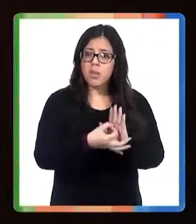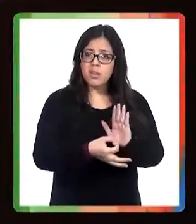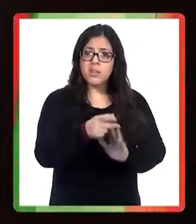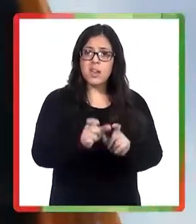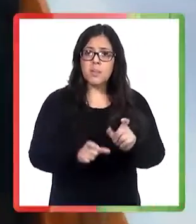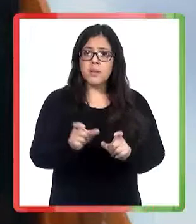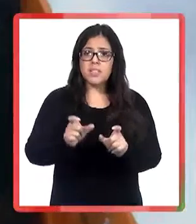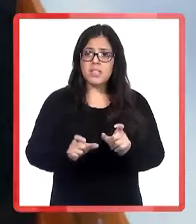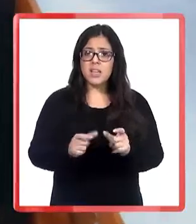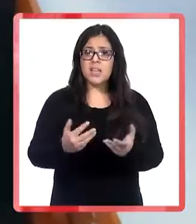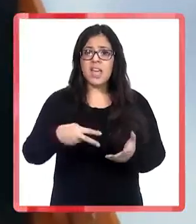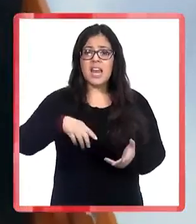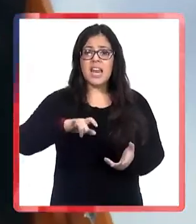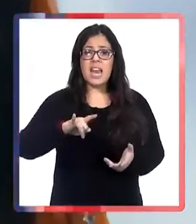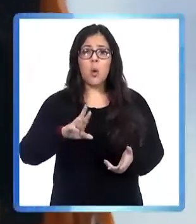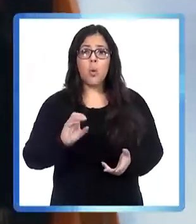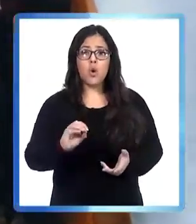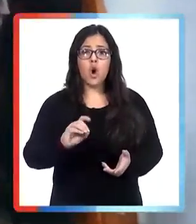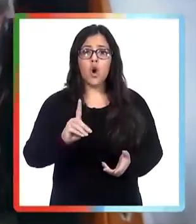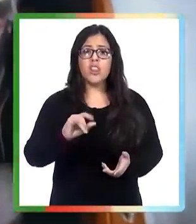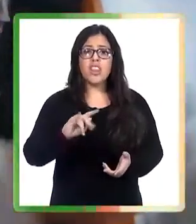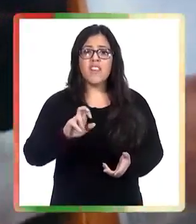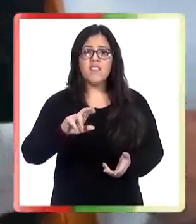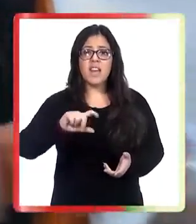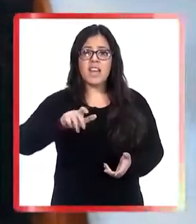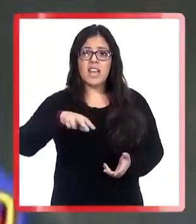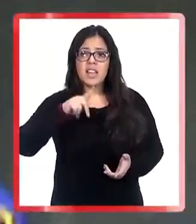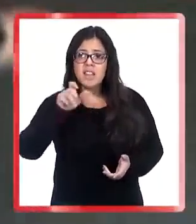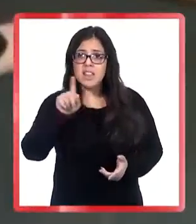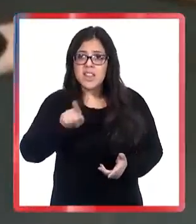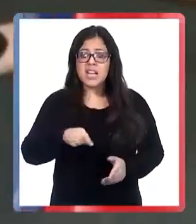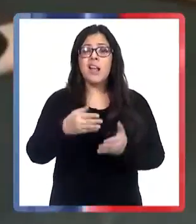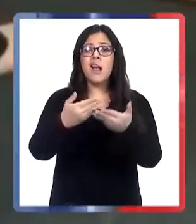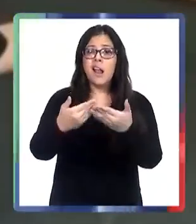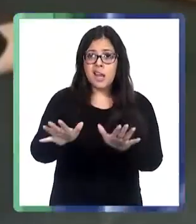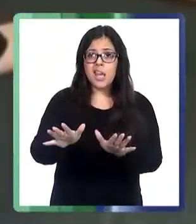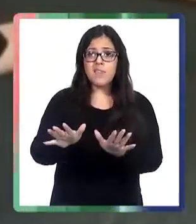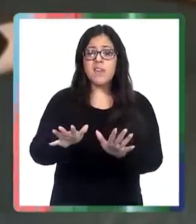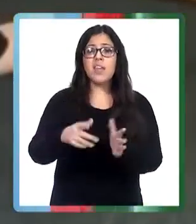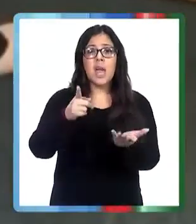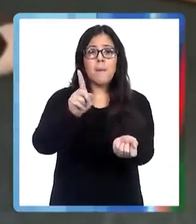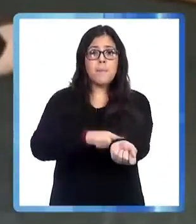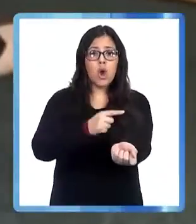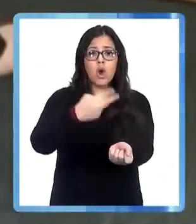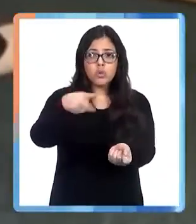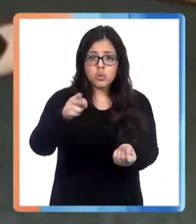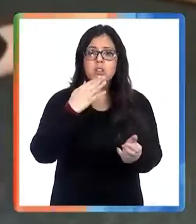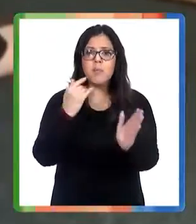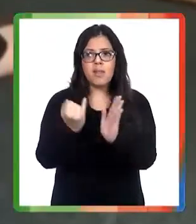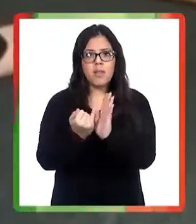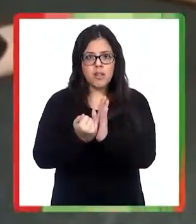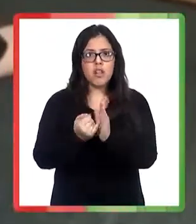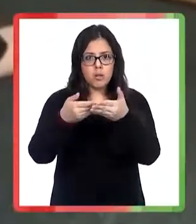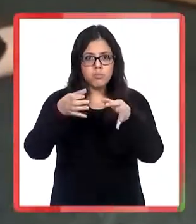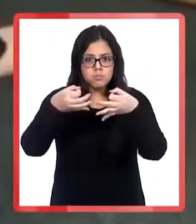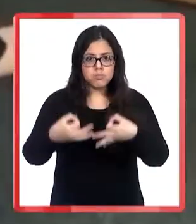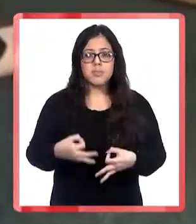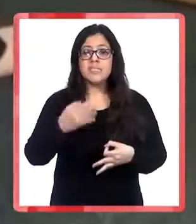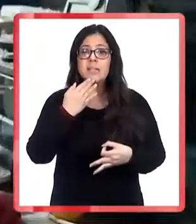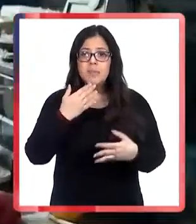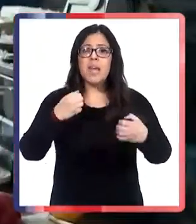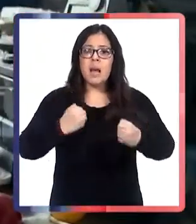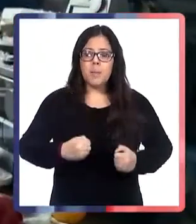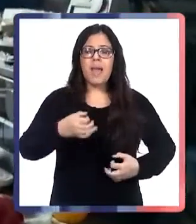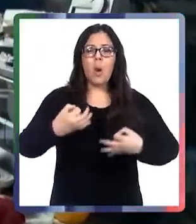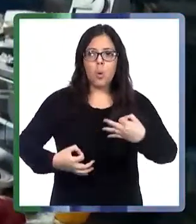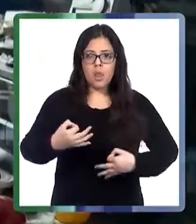La propuesta establece que las personas neurodivergentes tienen derecho a desarrollar libremente su personalidad e identidad